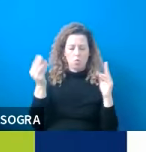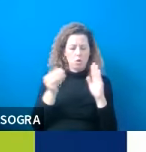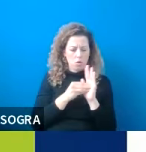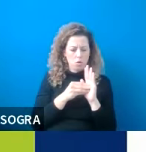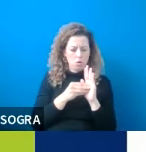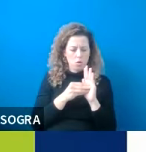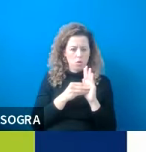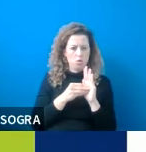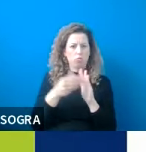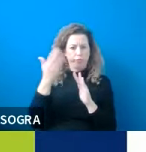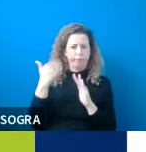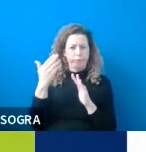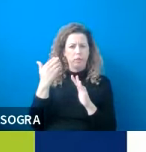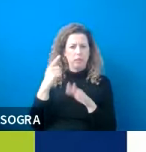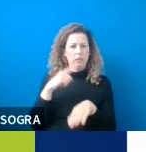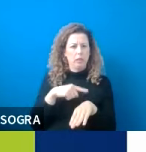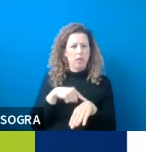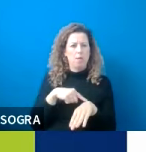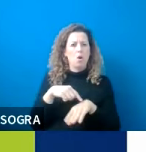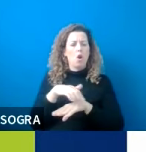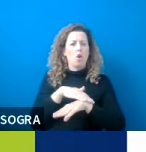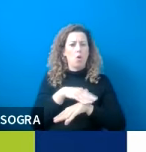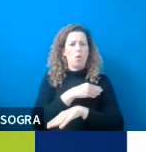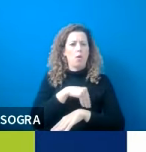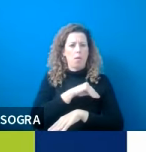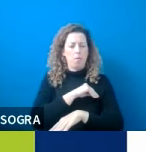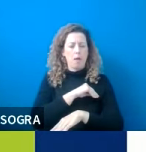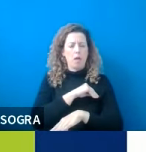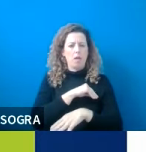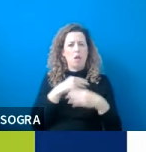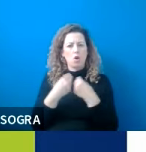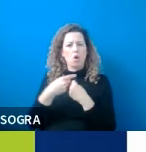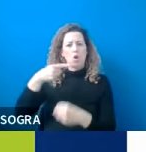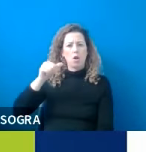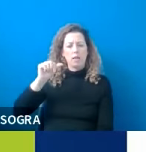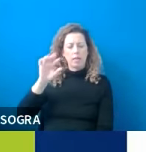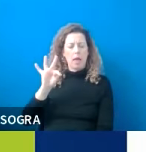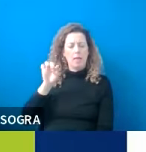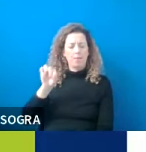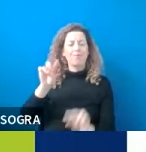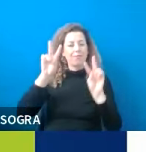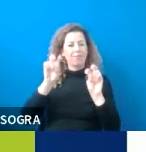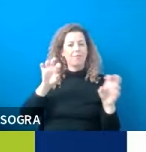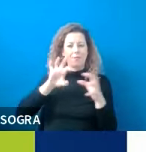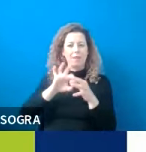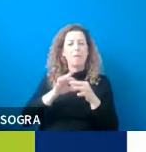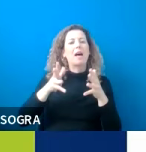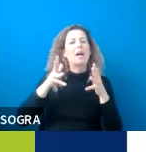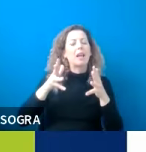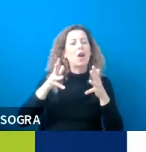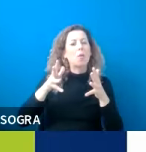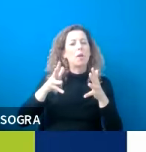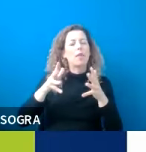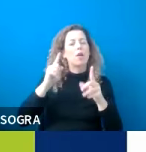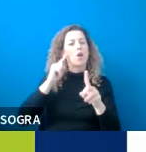mirado el año, pero hace ya bastante tiempo, el Gobierno de España junto con el GAR acerca de, pues, unas recomendaciones para